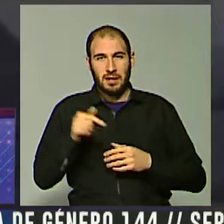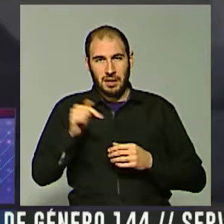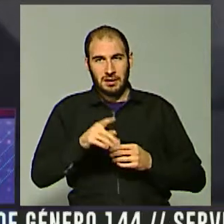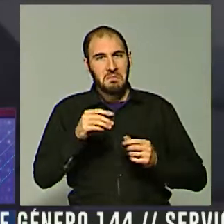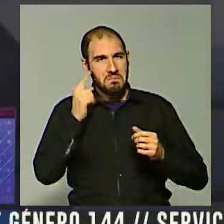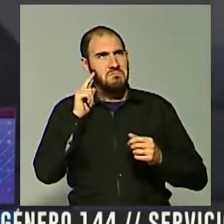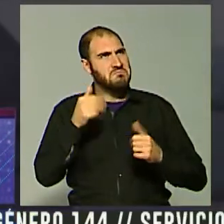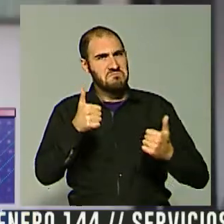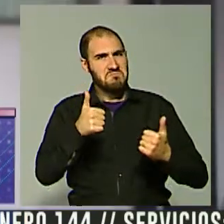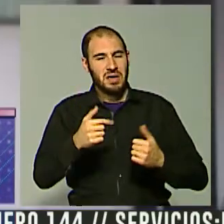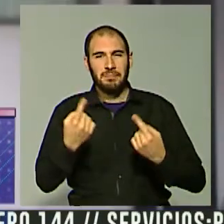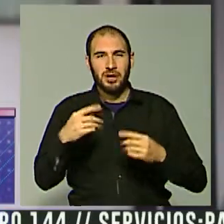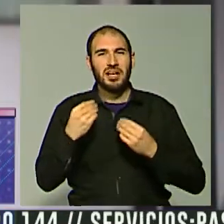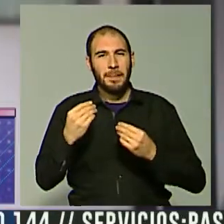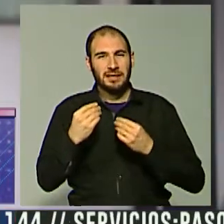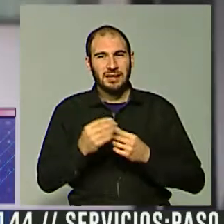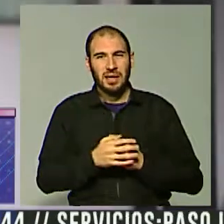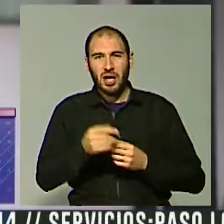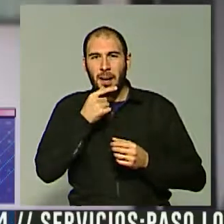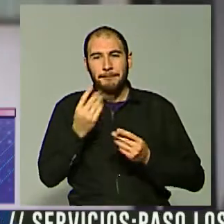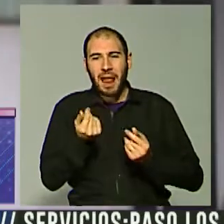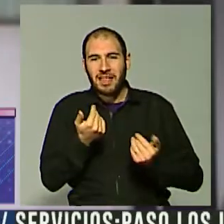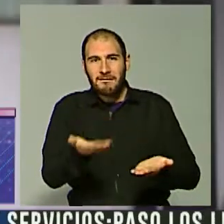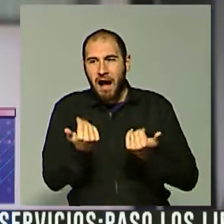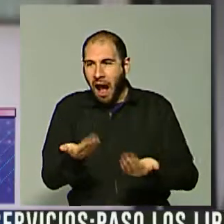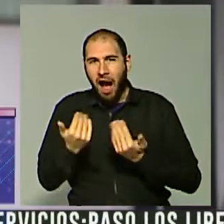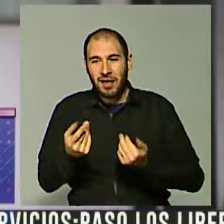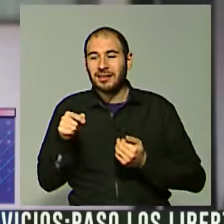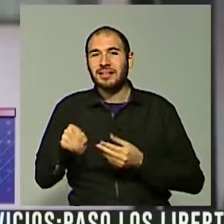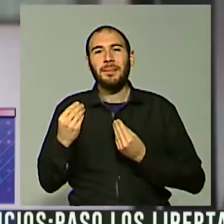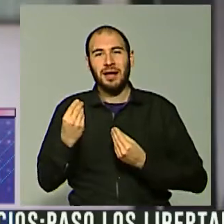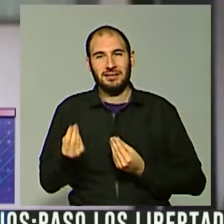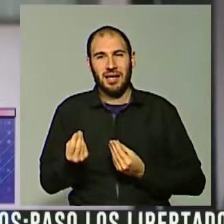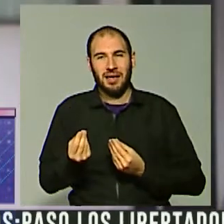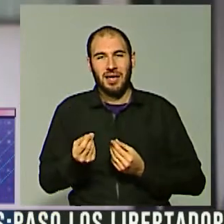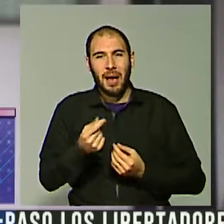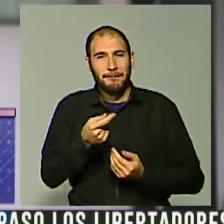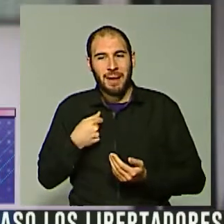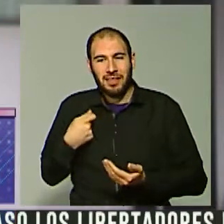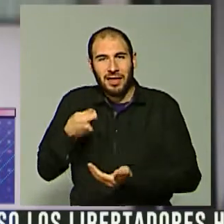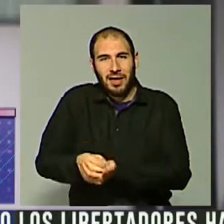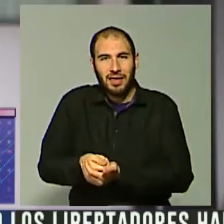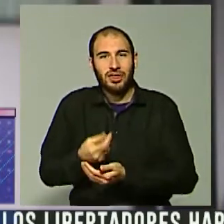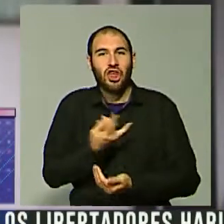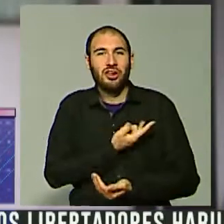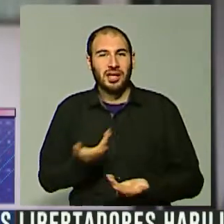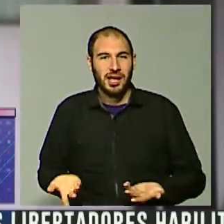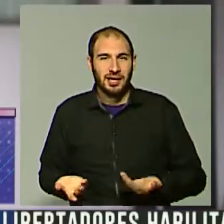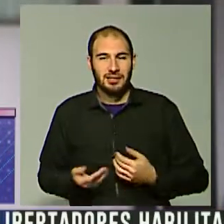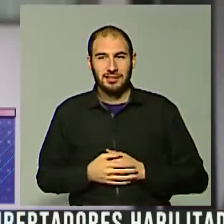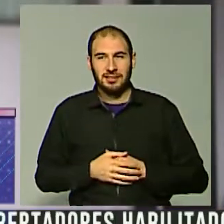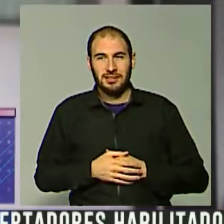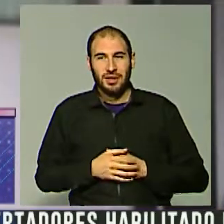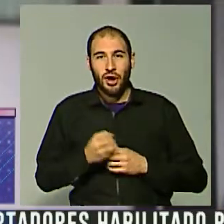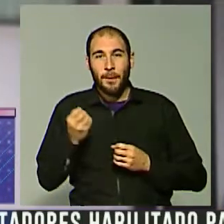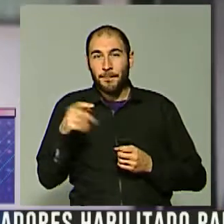bien. Pero ¿qué pasa con el agujero fiscal que dejarían? ¿De dónde sale el dinero para poder taparlo? Porque